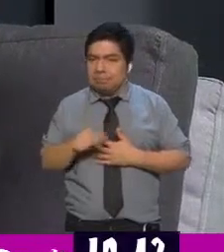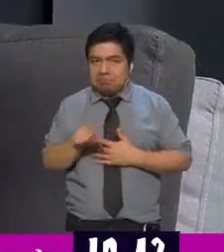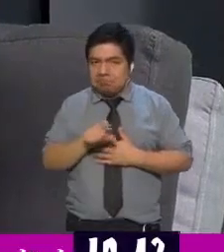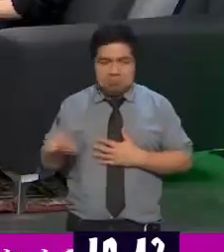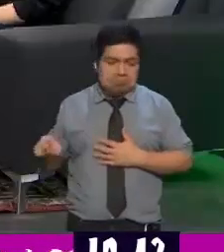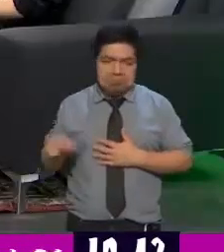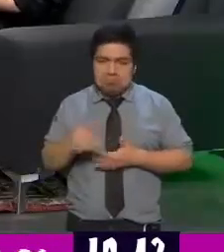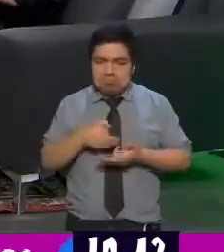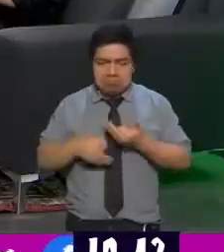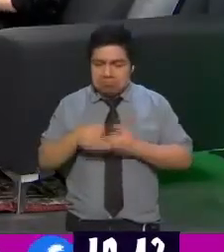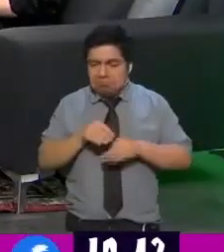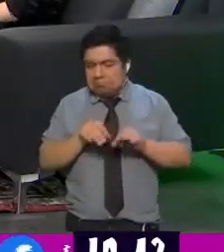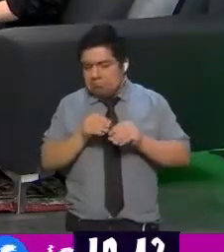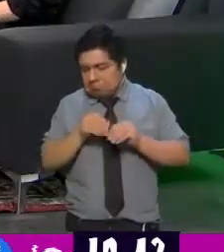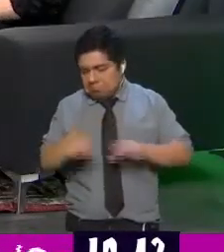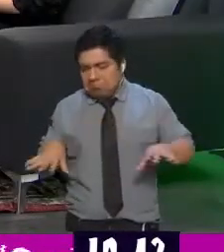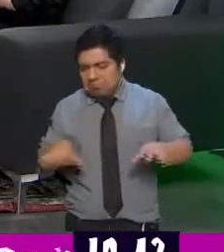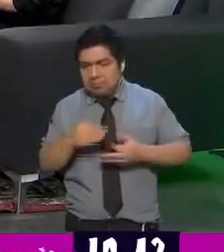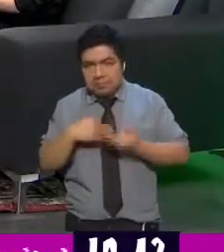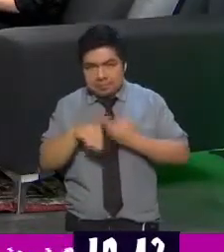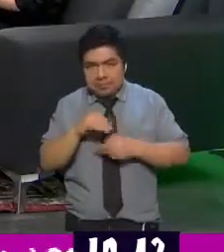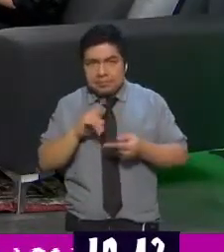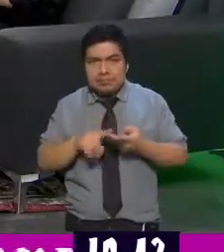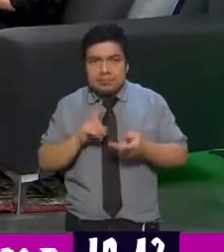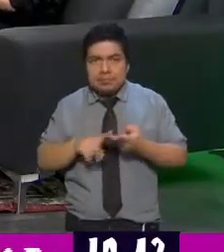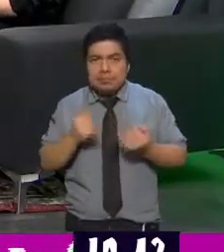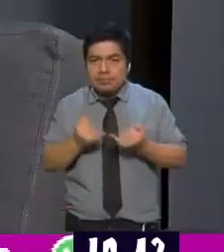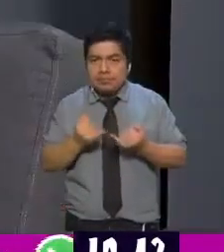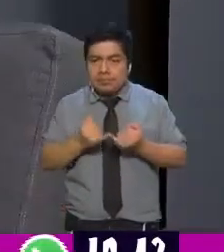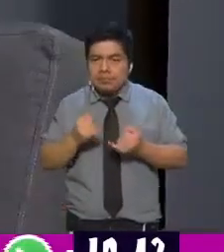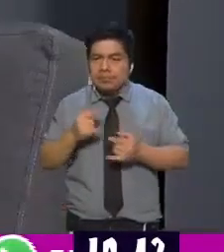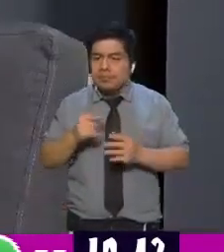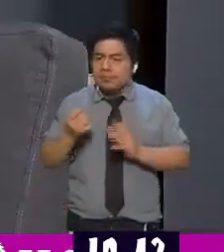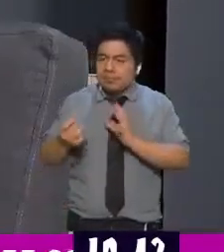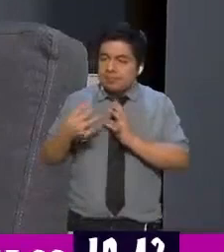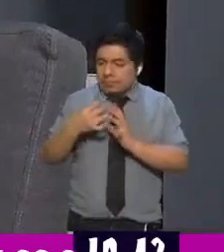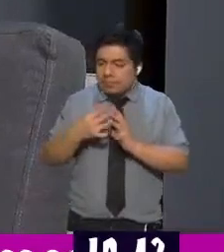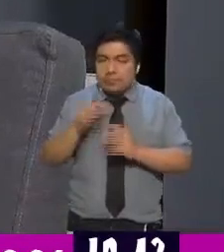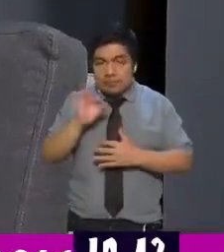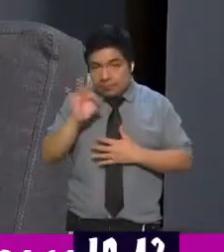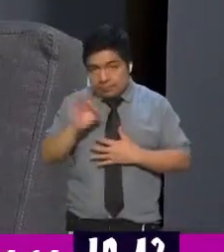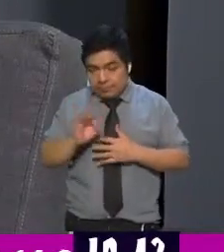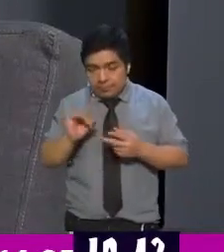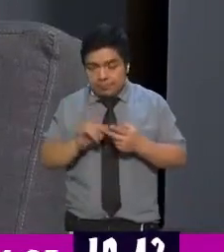ahí pues información de la obra y también si nos escriben hay descuentos y